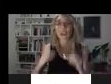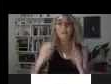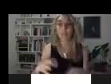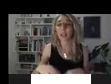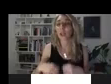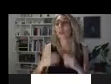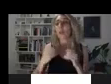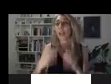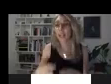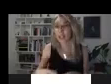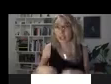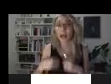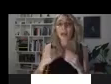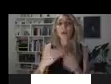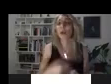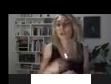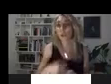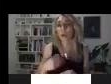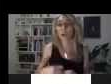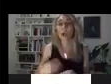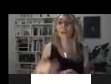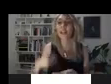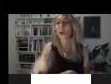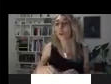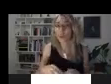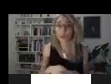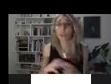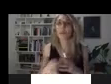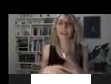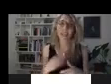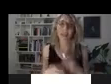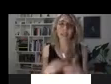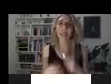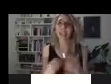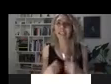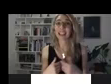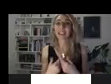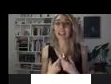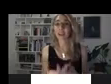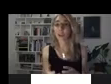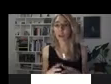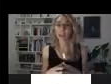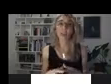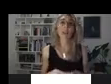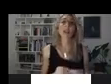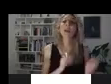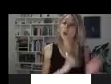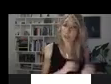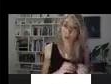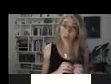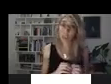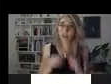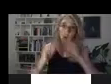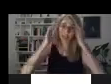del Estado también con canales de diálogos y de consultas para llevar adelante estas cuestiones. Lo